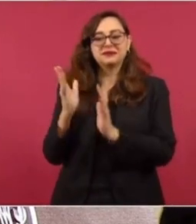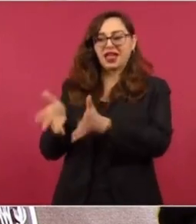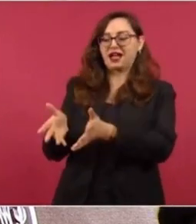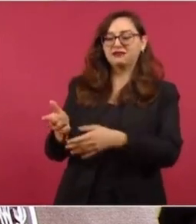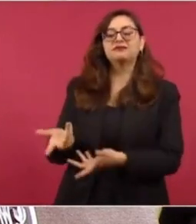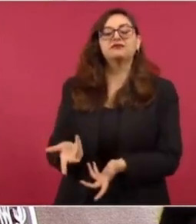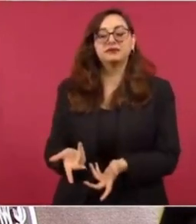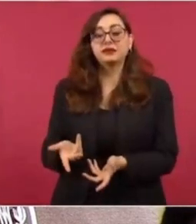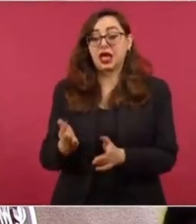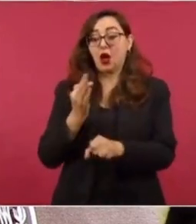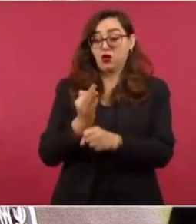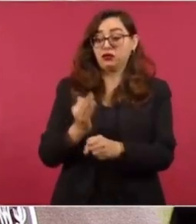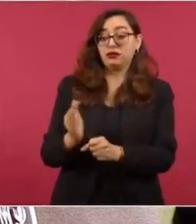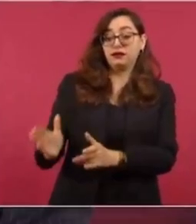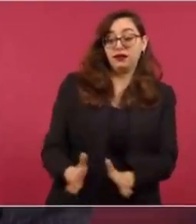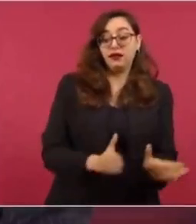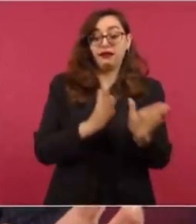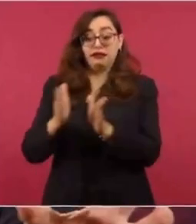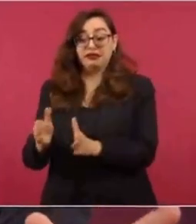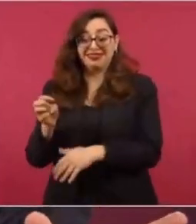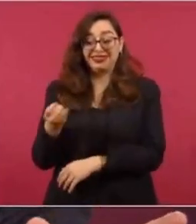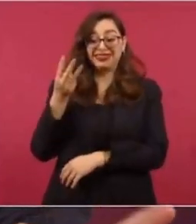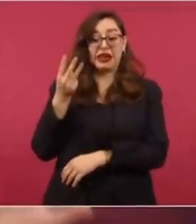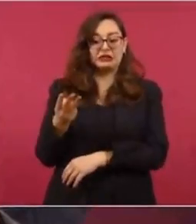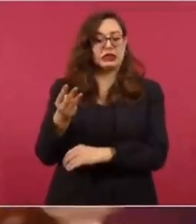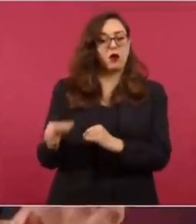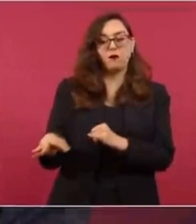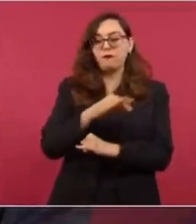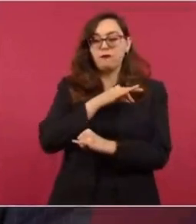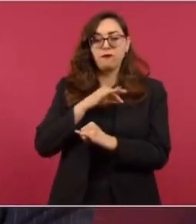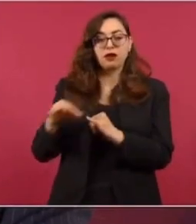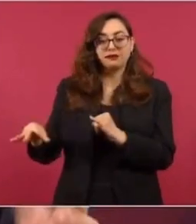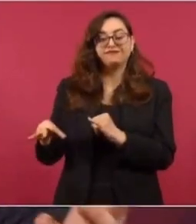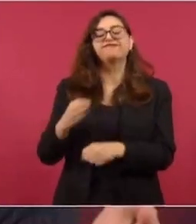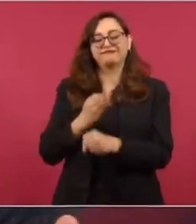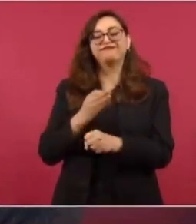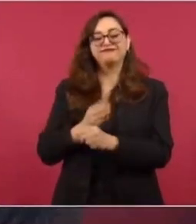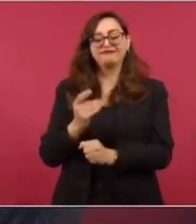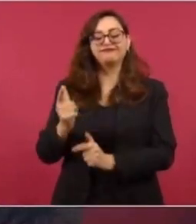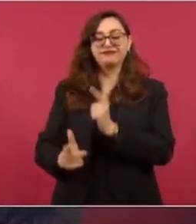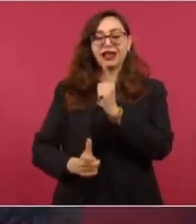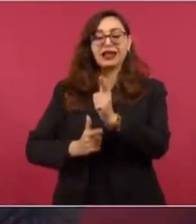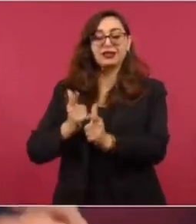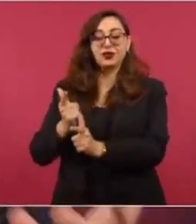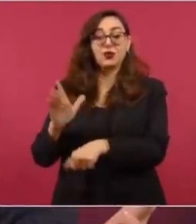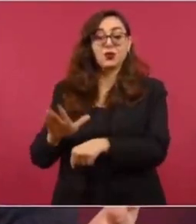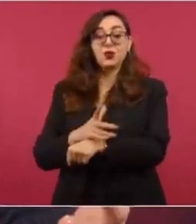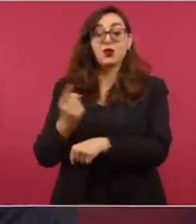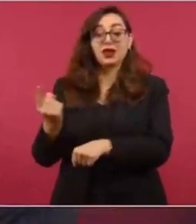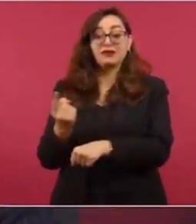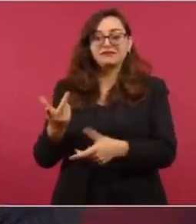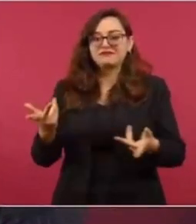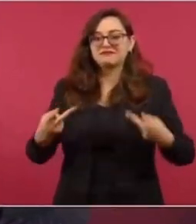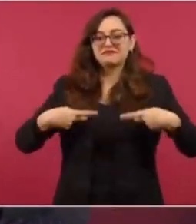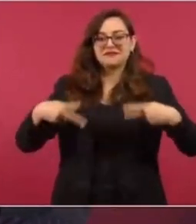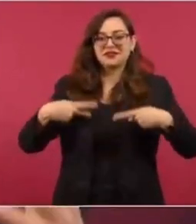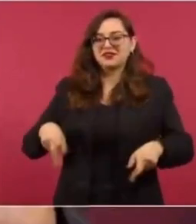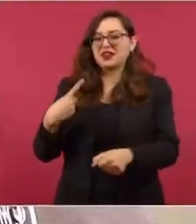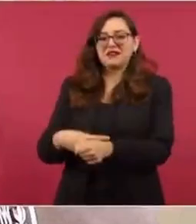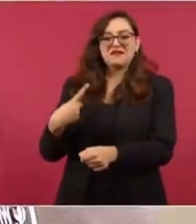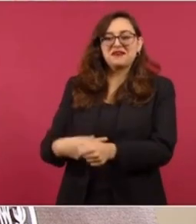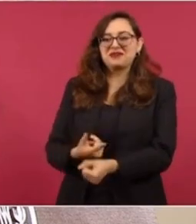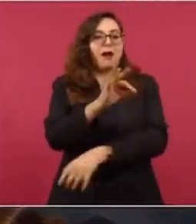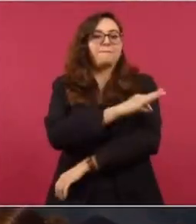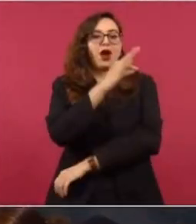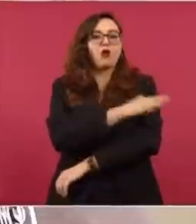clínico fase 3, que es en la recta final. Este se ha hecho más lento por la sencilla razón de que casi ya no hay casos, en la medida en que tenemos